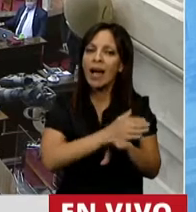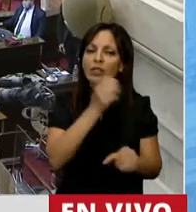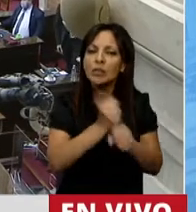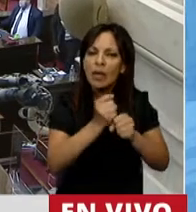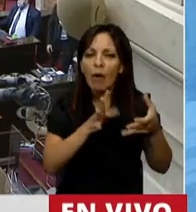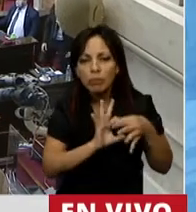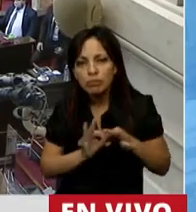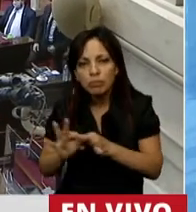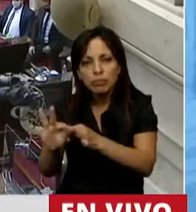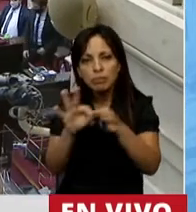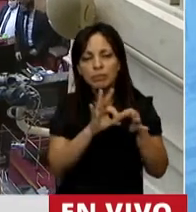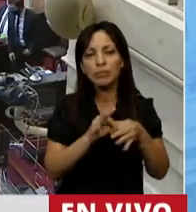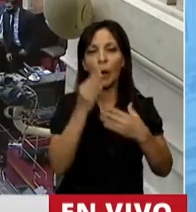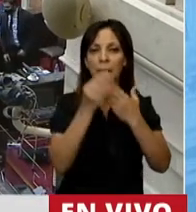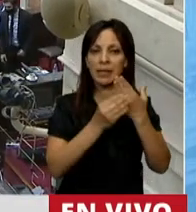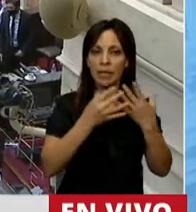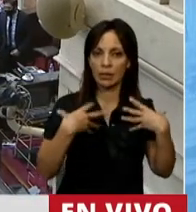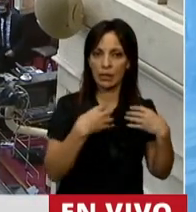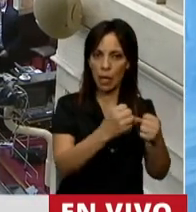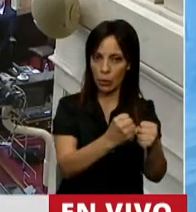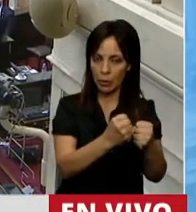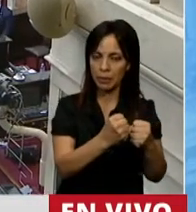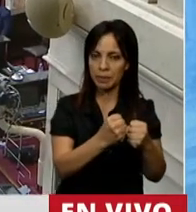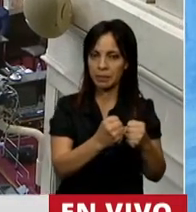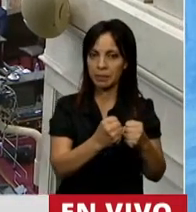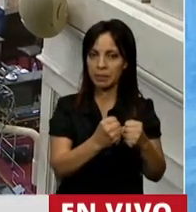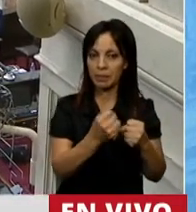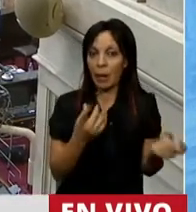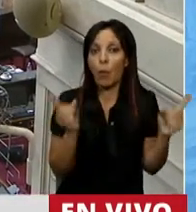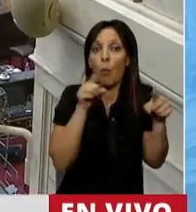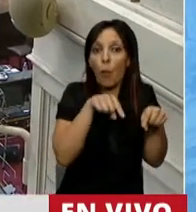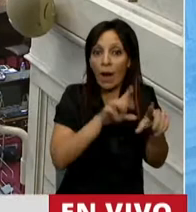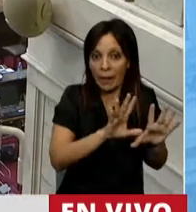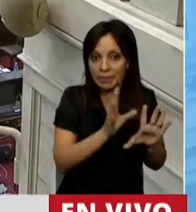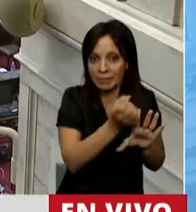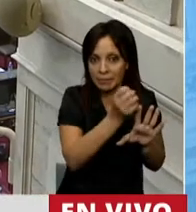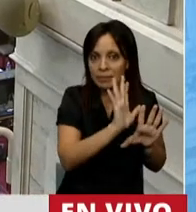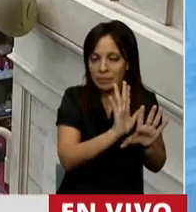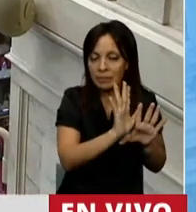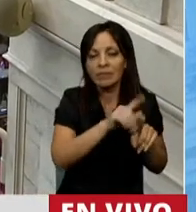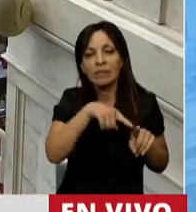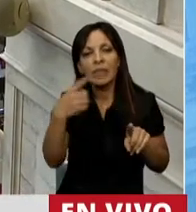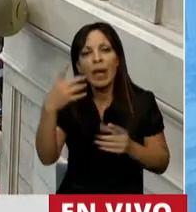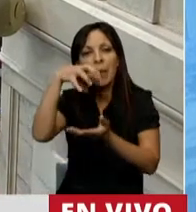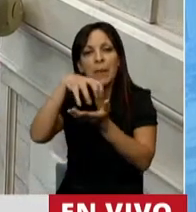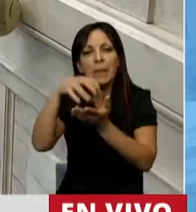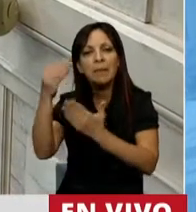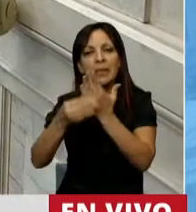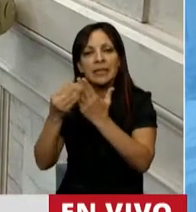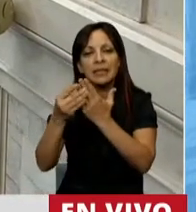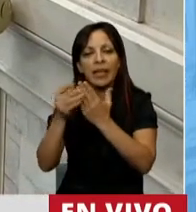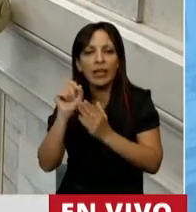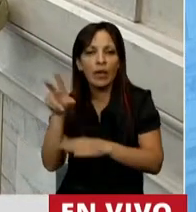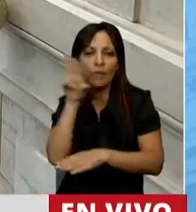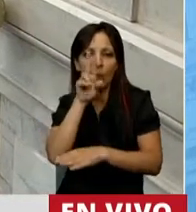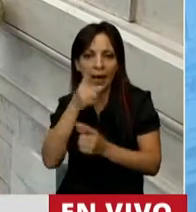articulado entre el Ministerio de Salud, recuperado, y el flamante Ministerio de las